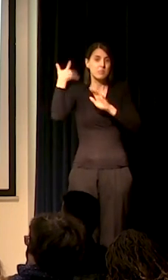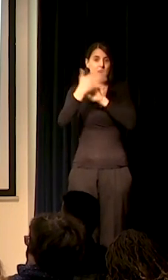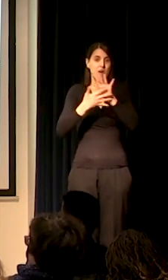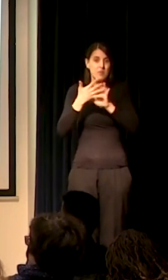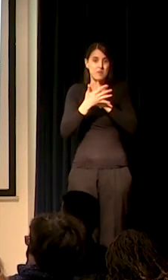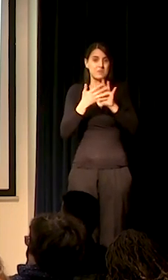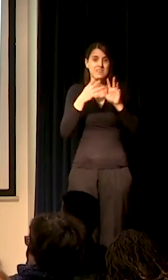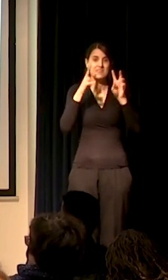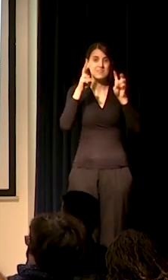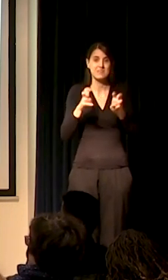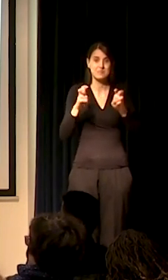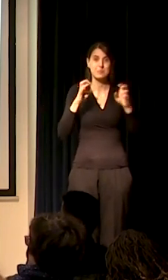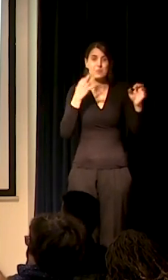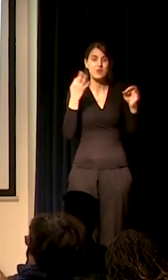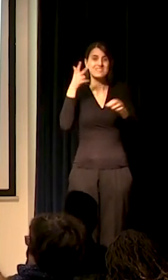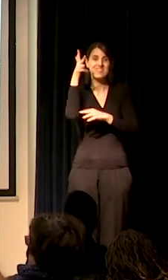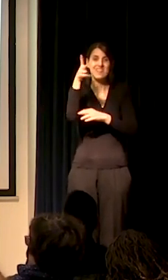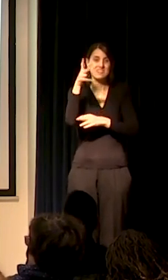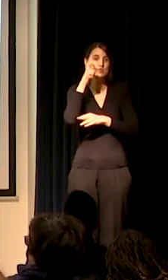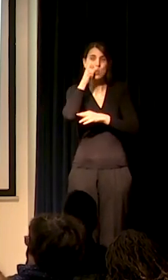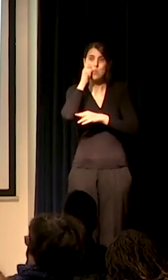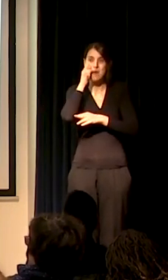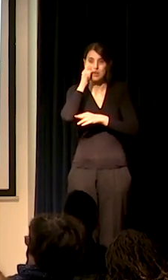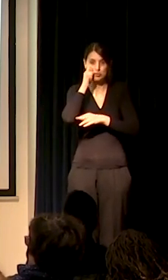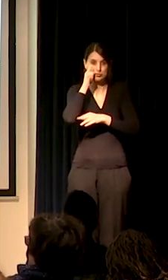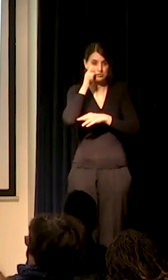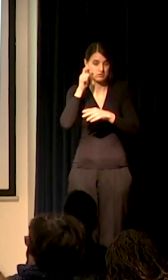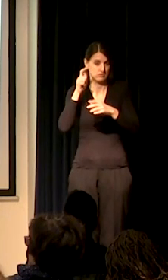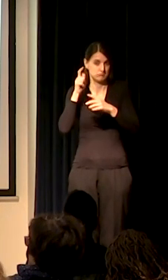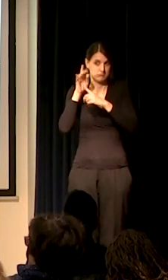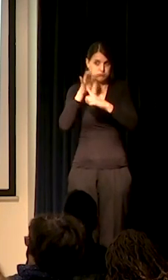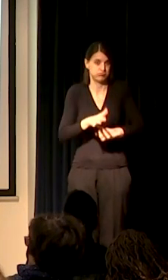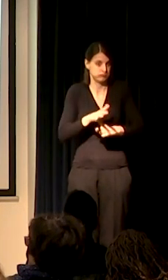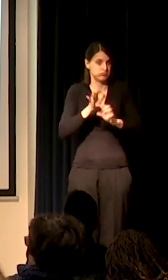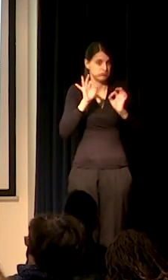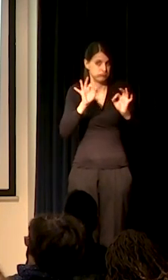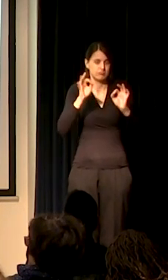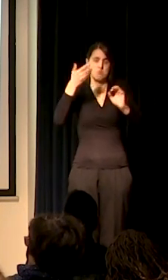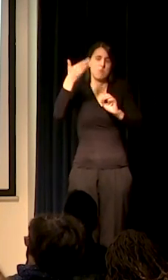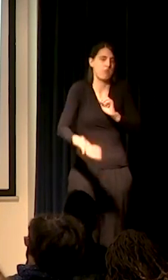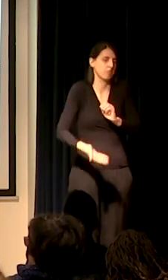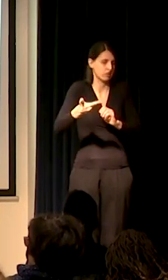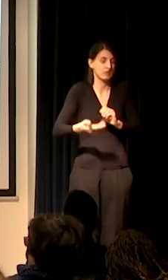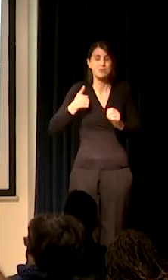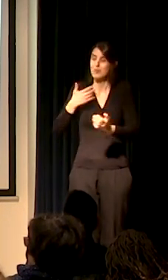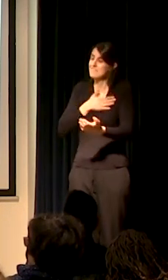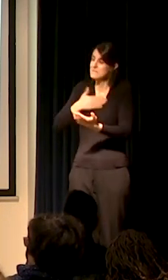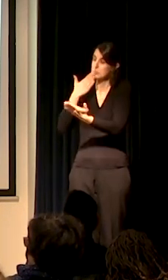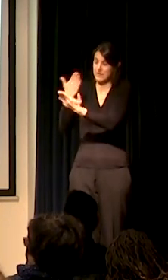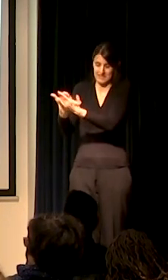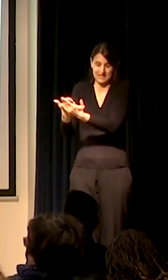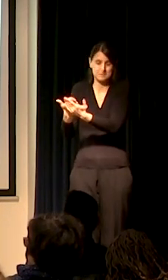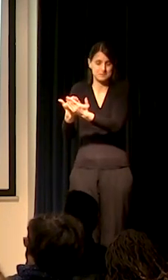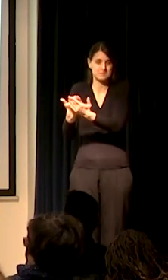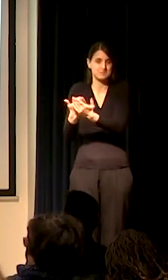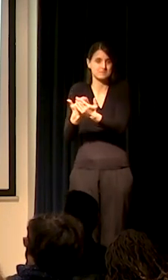algo esencial, que es la vulneración de los derechos humanos, ¿no? Lo digo porque es uno de los temas. Yo sí que te quiero pedir,